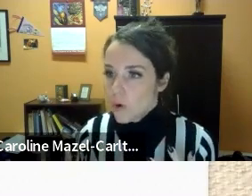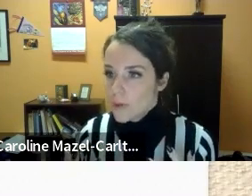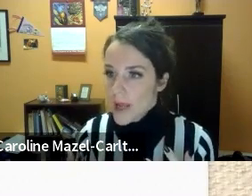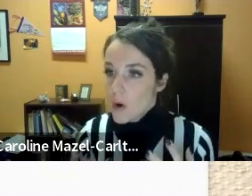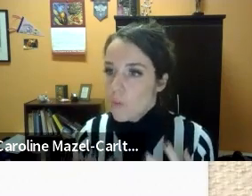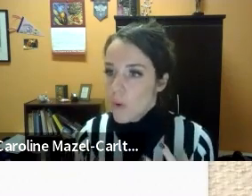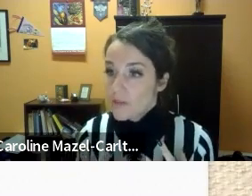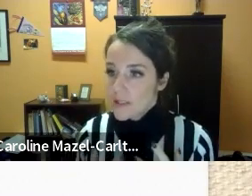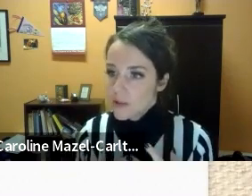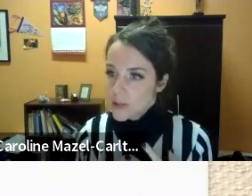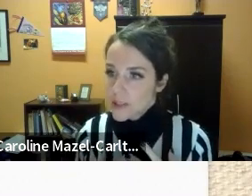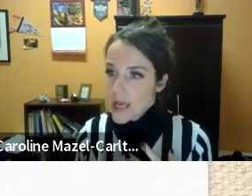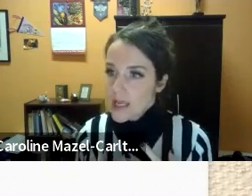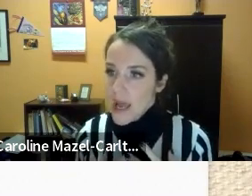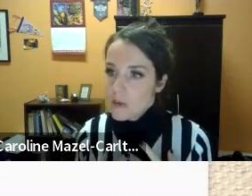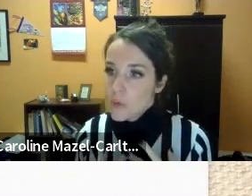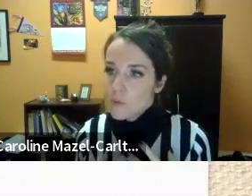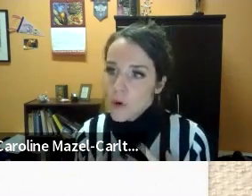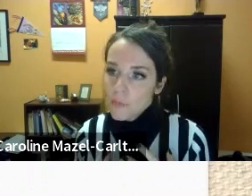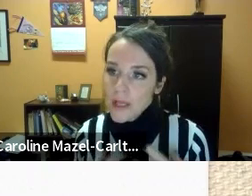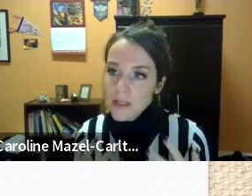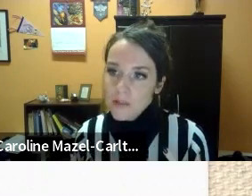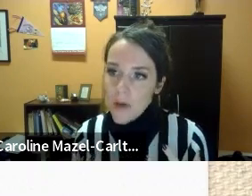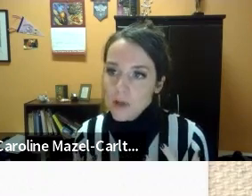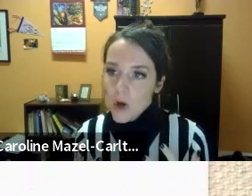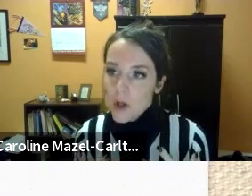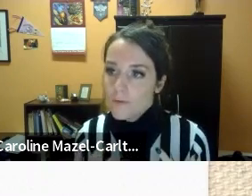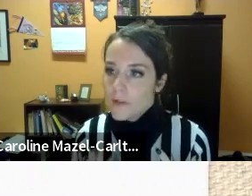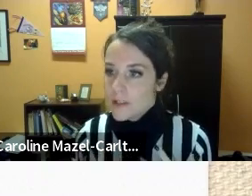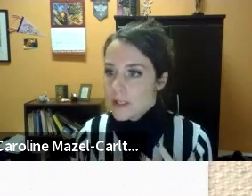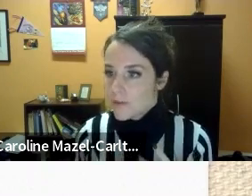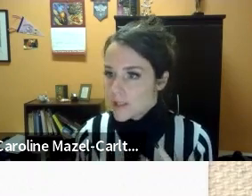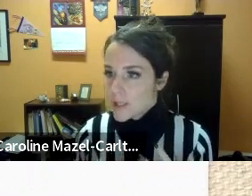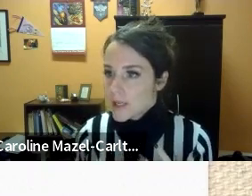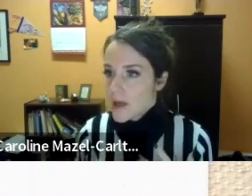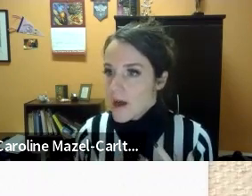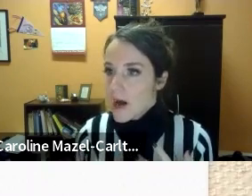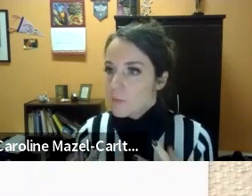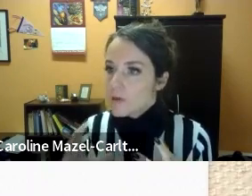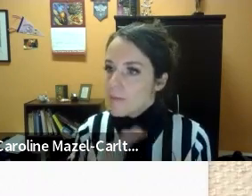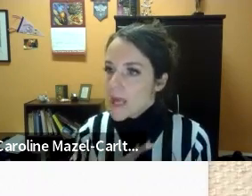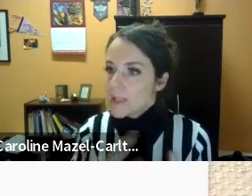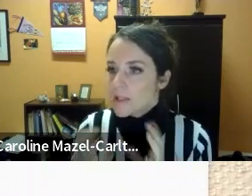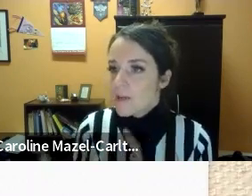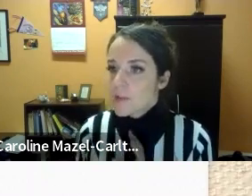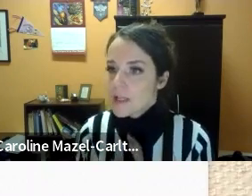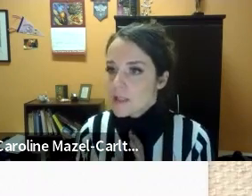videos donde hacemos lo que son un juego de rol o de